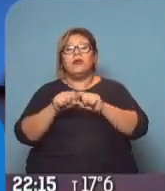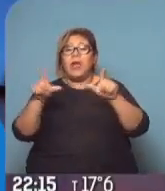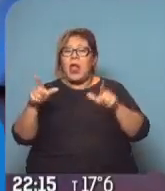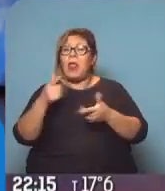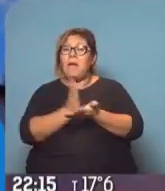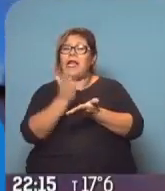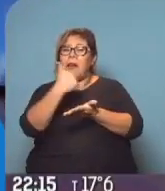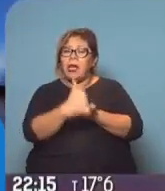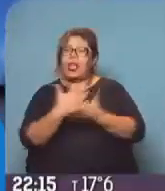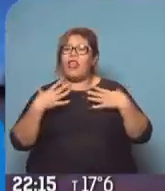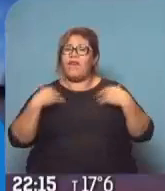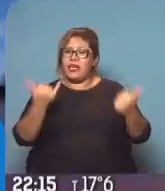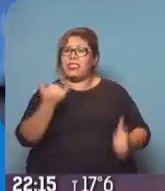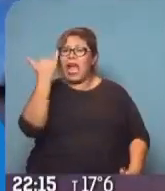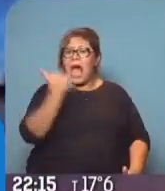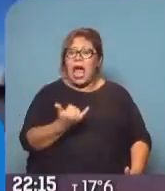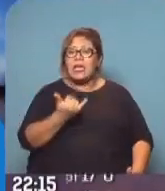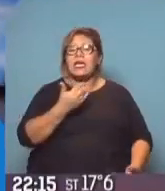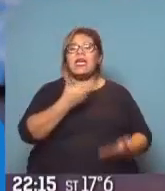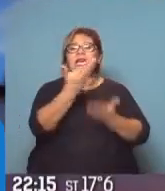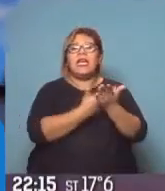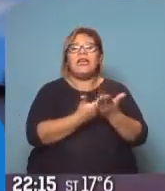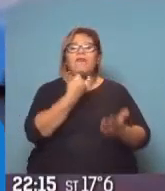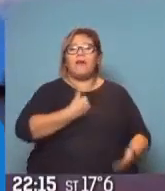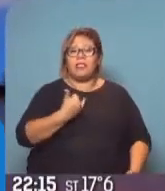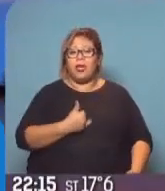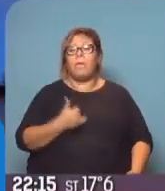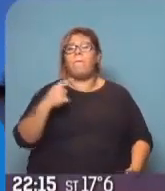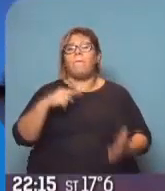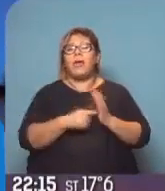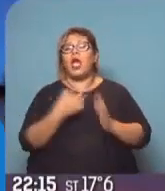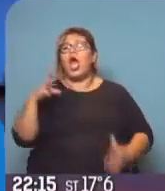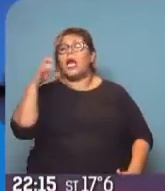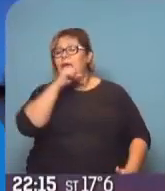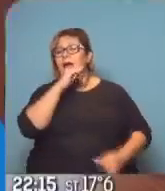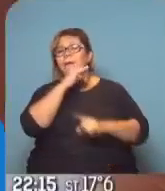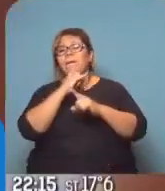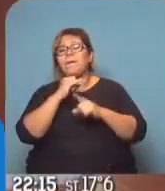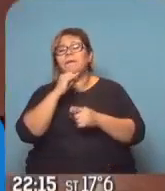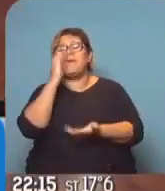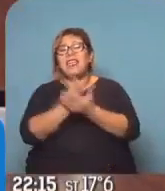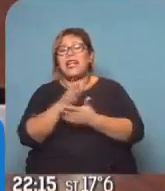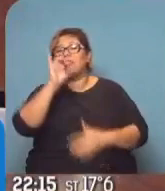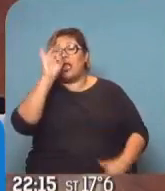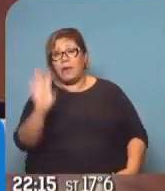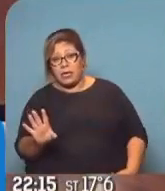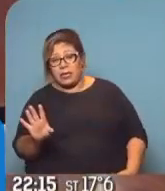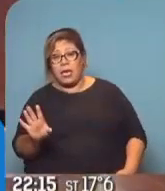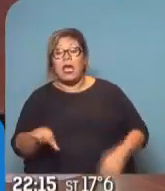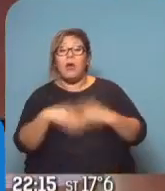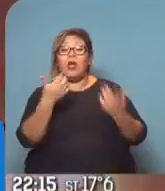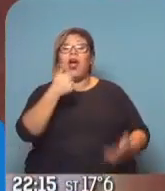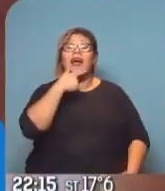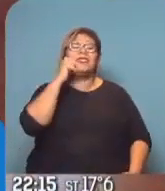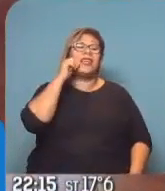hay unos documentos muy buenos, pero tengo media clave nomás. Entonces Assange le contesta, todo esto según la denuncia, bueno, yo te puedo conseguir la otra